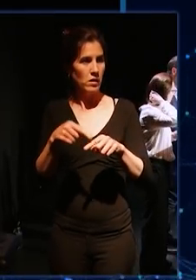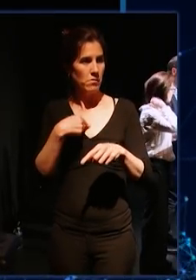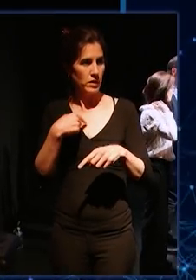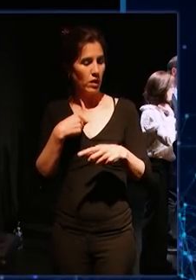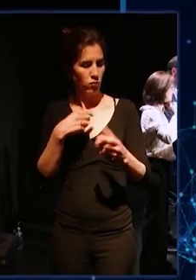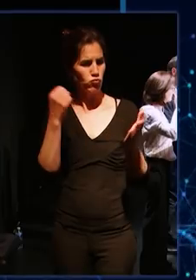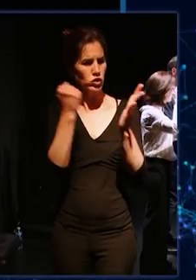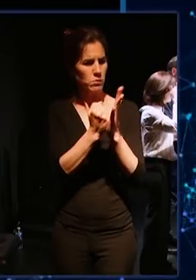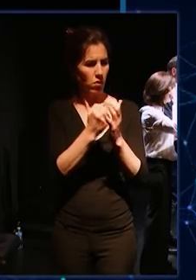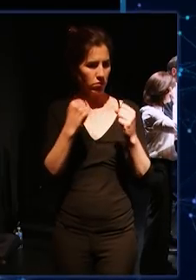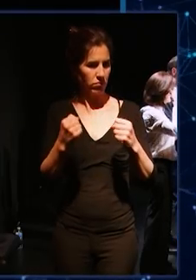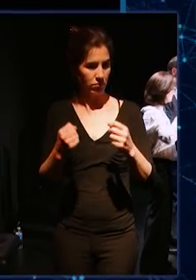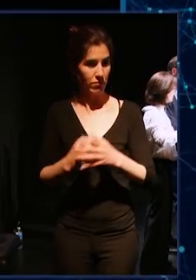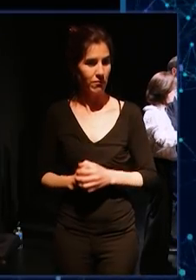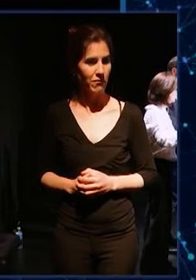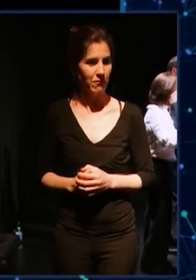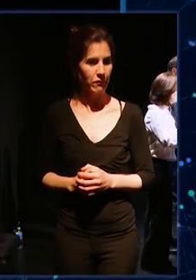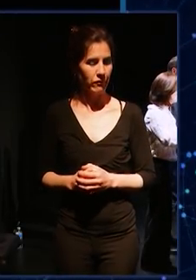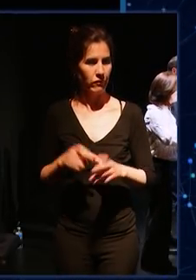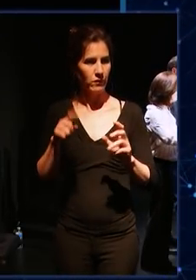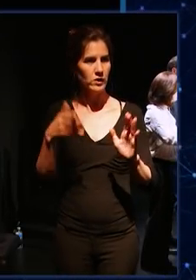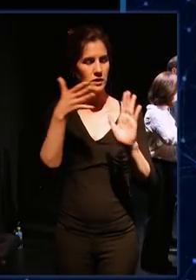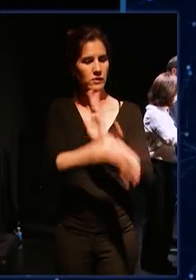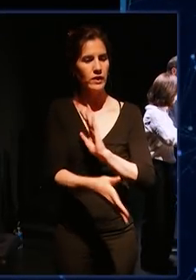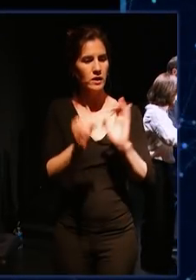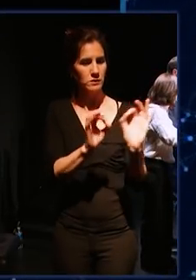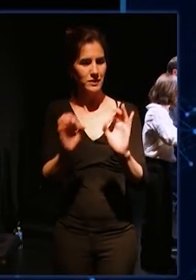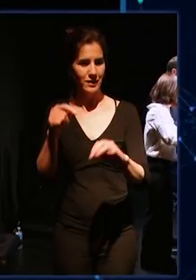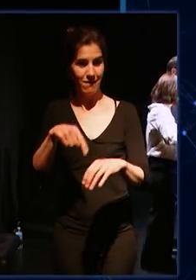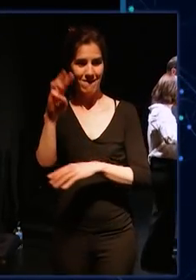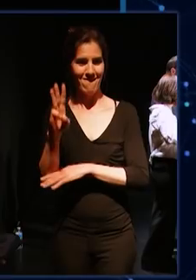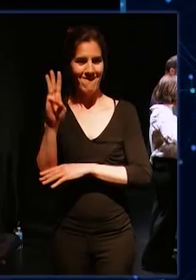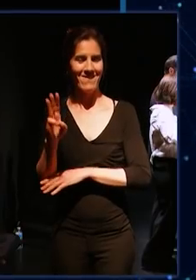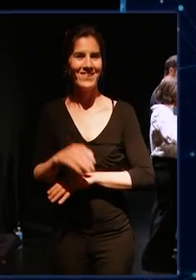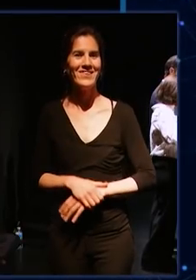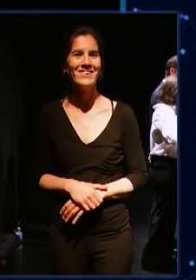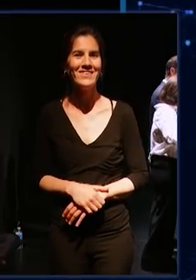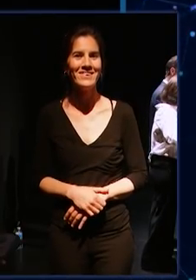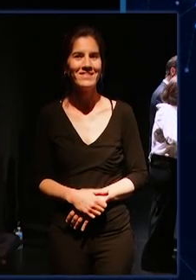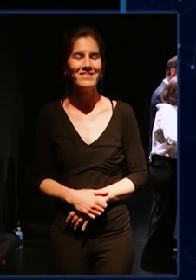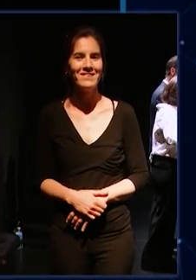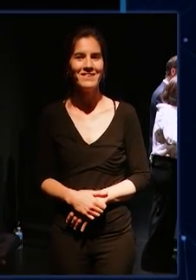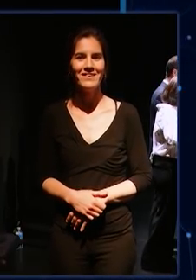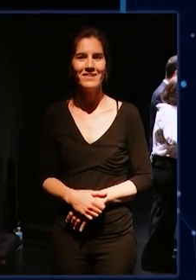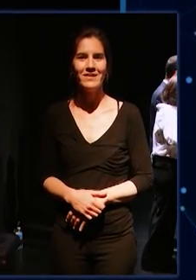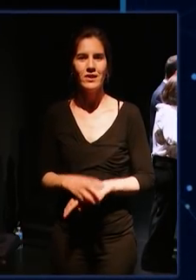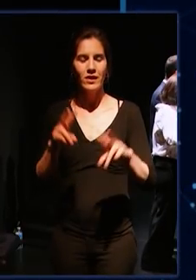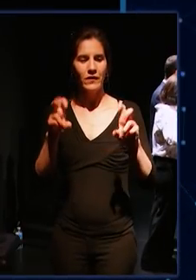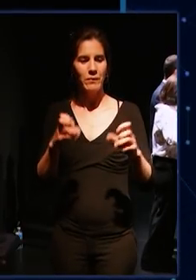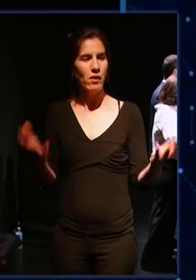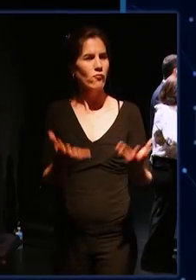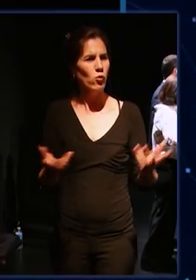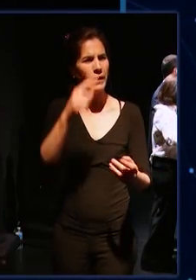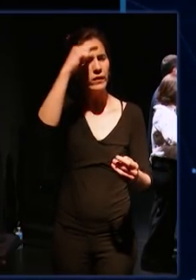tiene un significado especial en la población de Cardedeu. A ver, el fomento de la